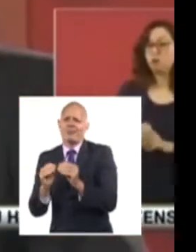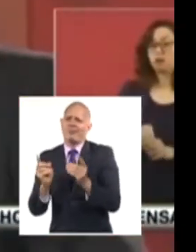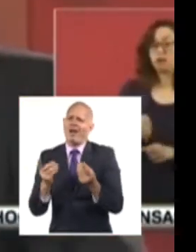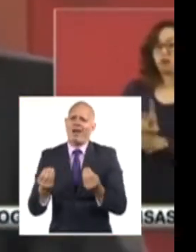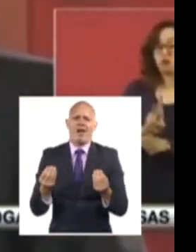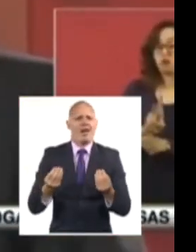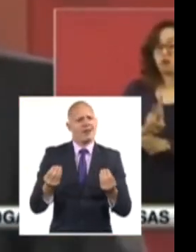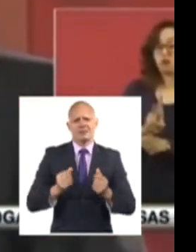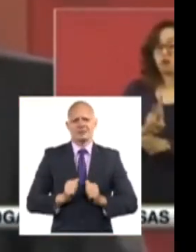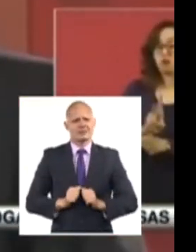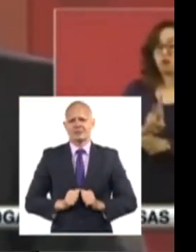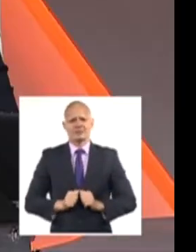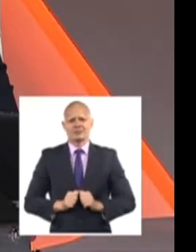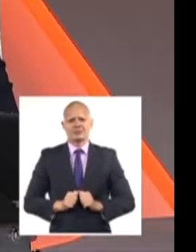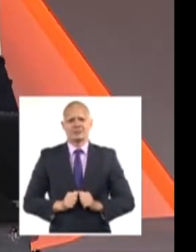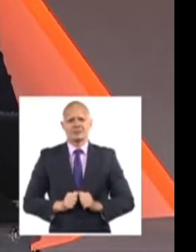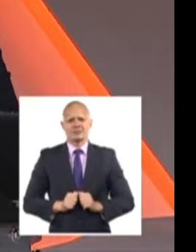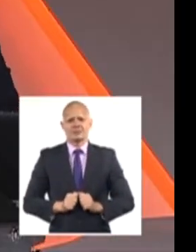américa